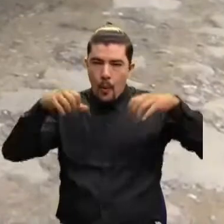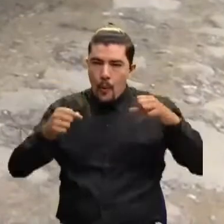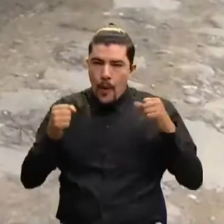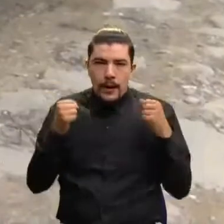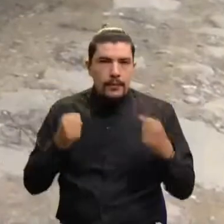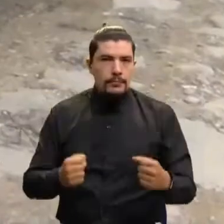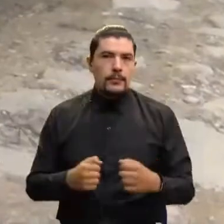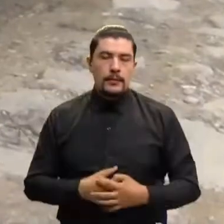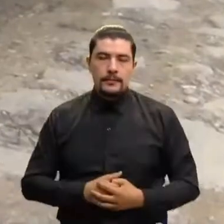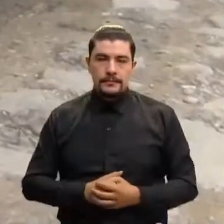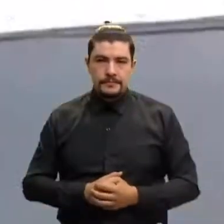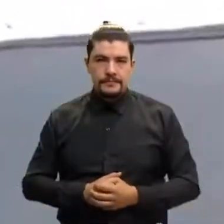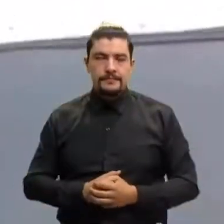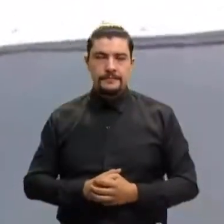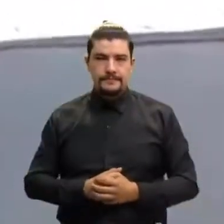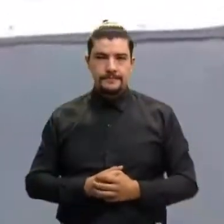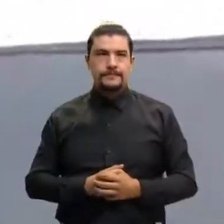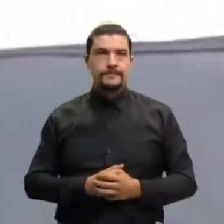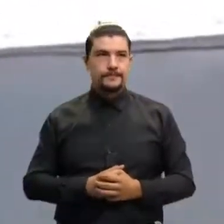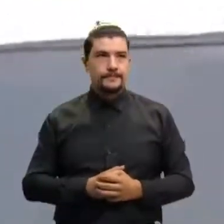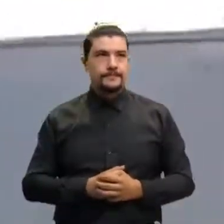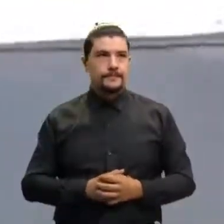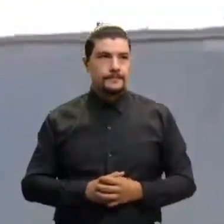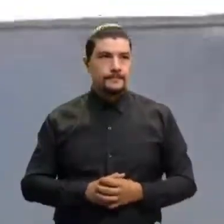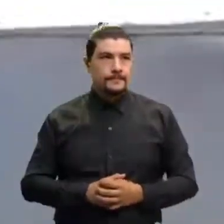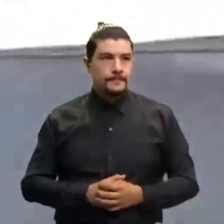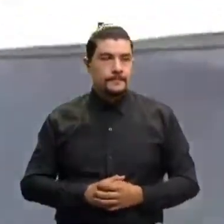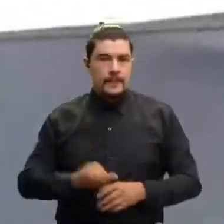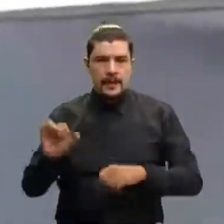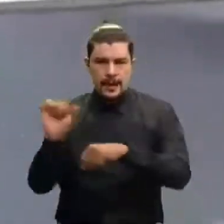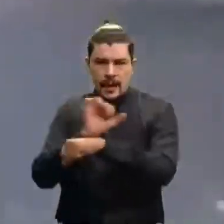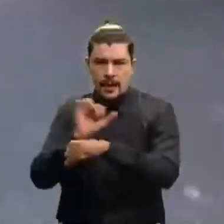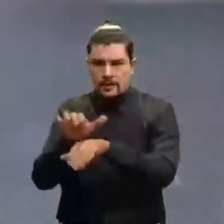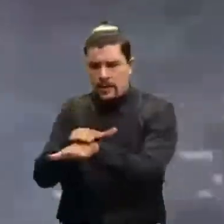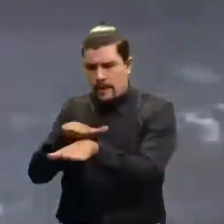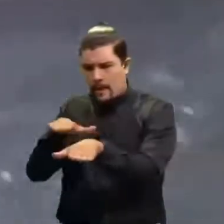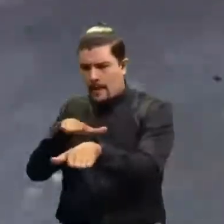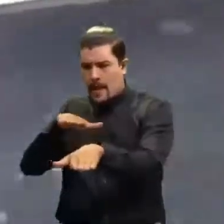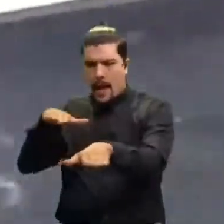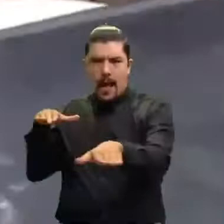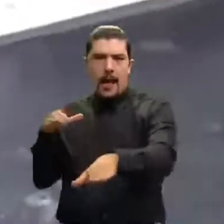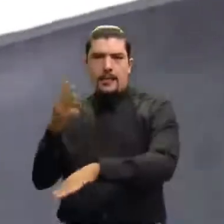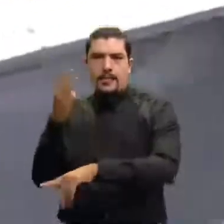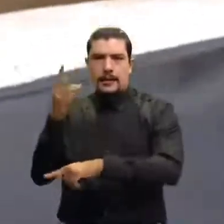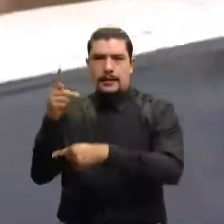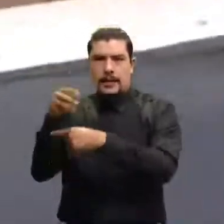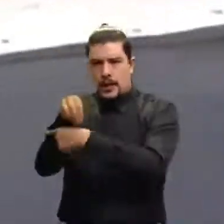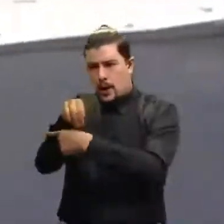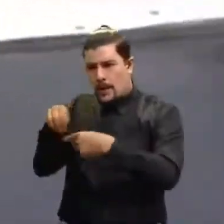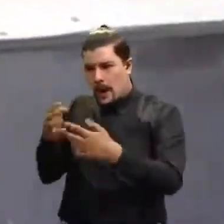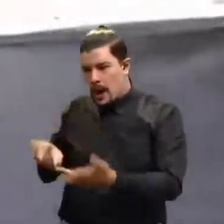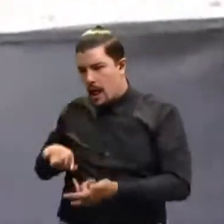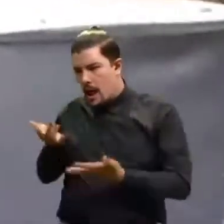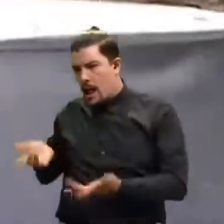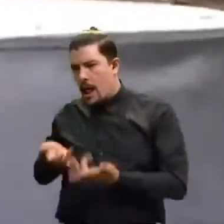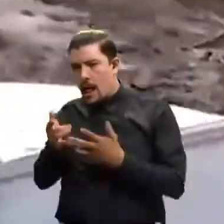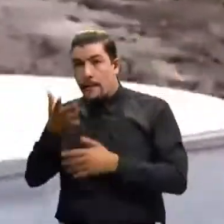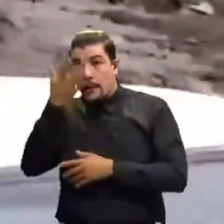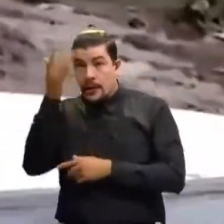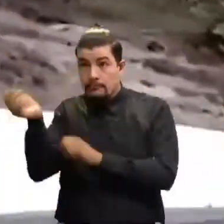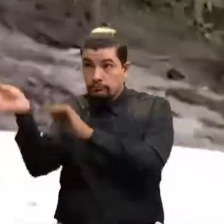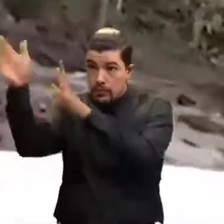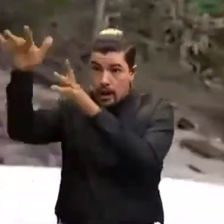invierno que azota a nuestra región. La caravana de vehículos se extiende a lo largo de 3 kilómetros dado que el alud de lodo y